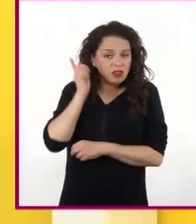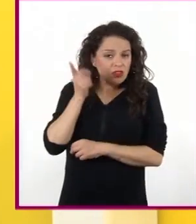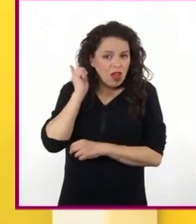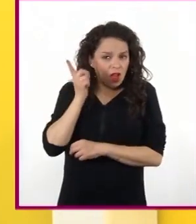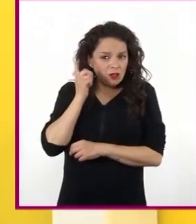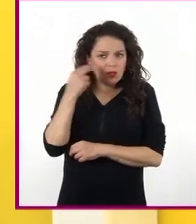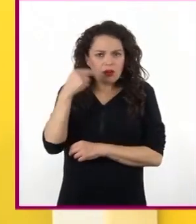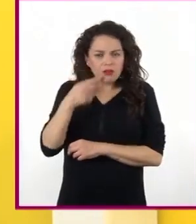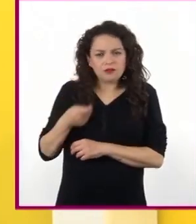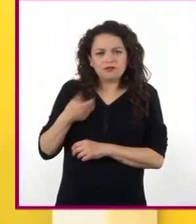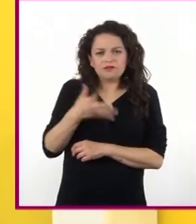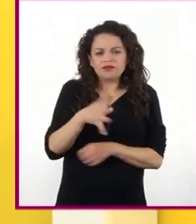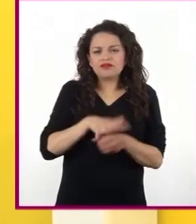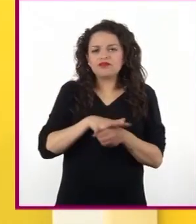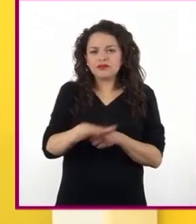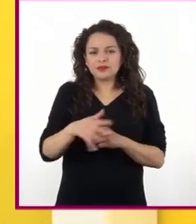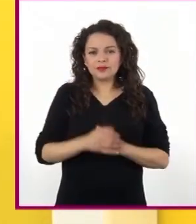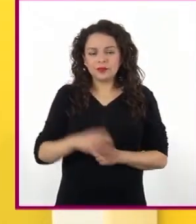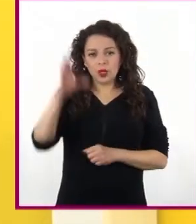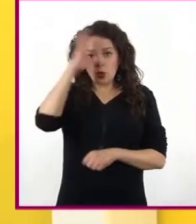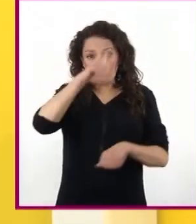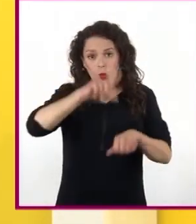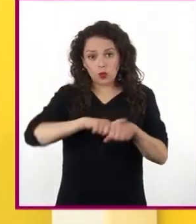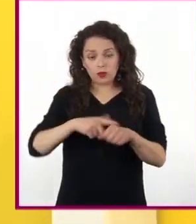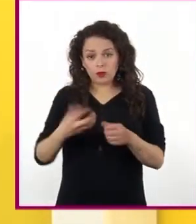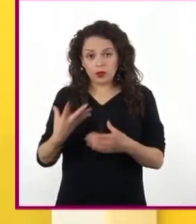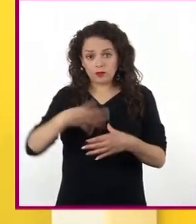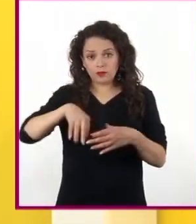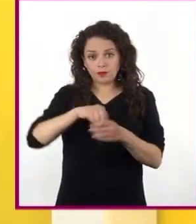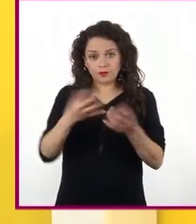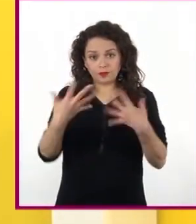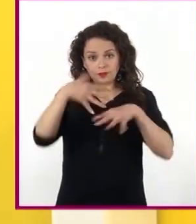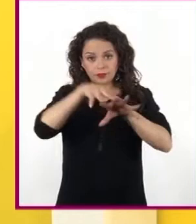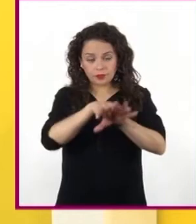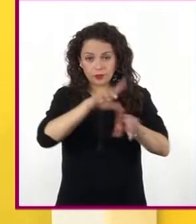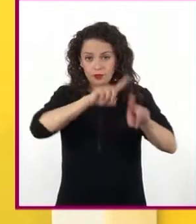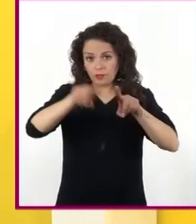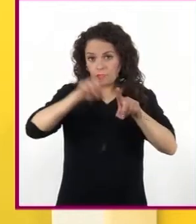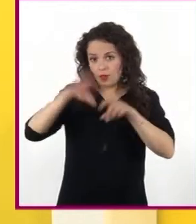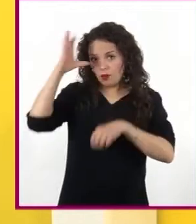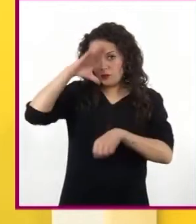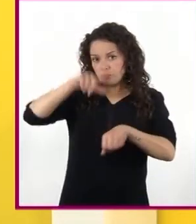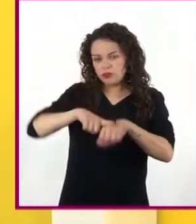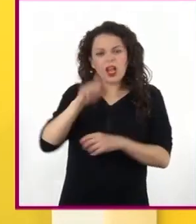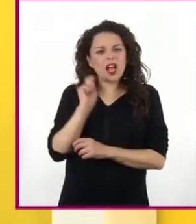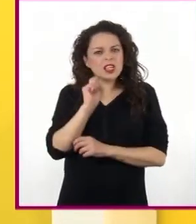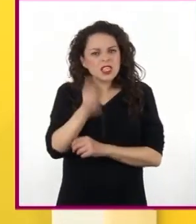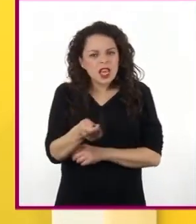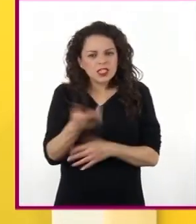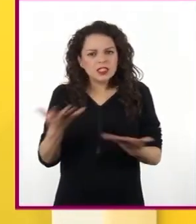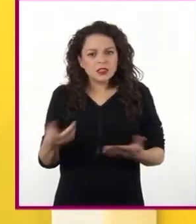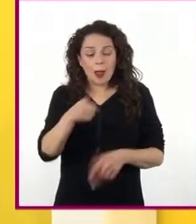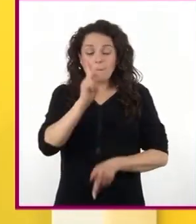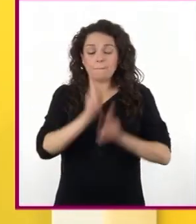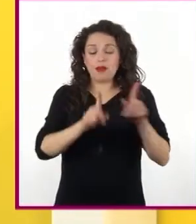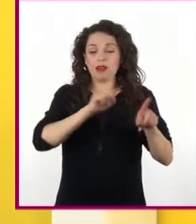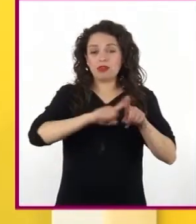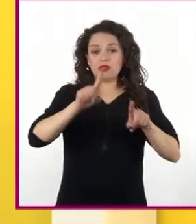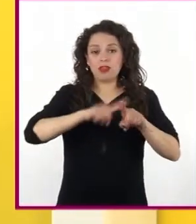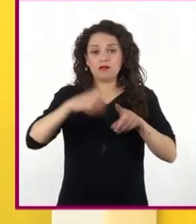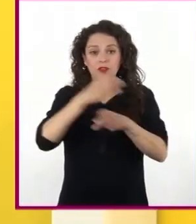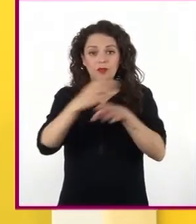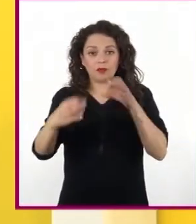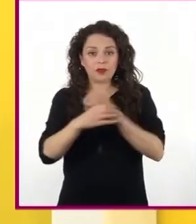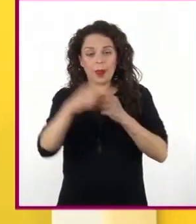titula ¿Qué es la cultura incluyente e intercultural?, donde platicaremos sobre aspectos que les permitirán comprender